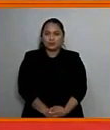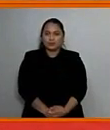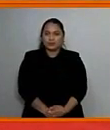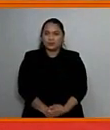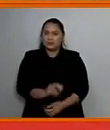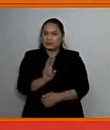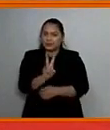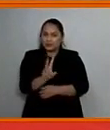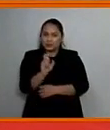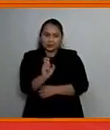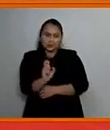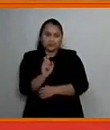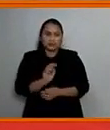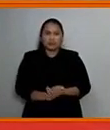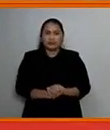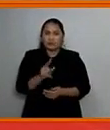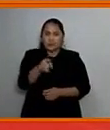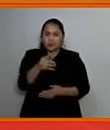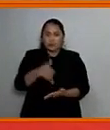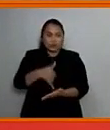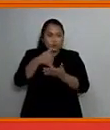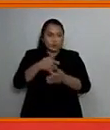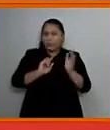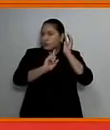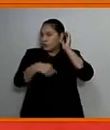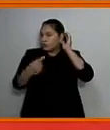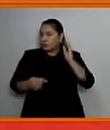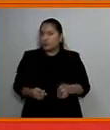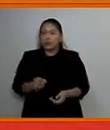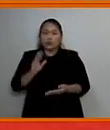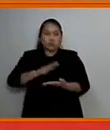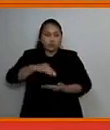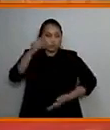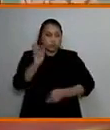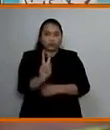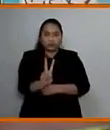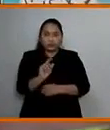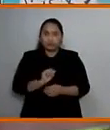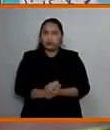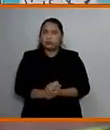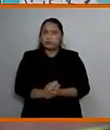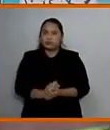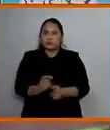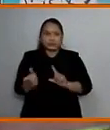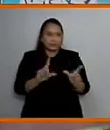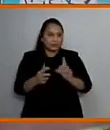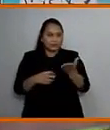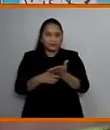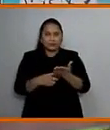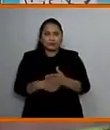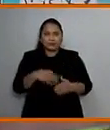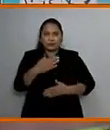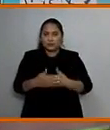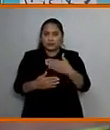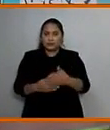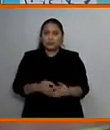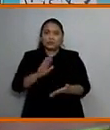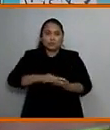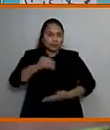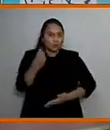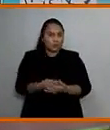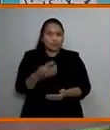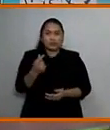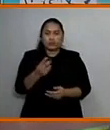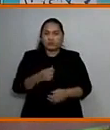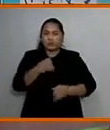y esta es 2x tu vela diaria es x 2 preparen sus boletos porque a continuación vamos a